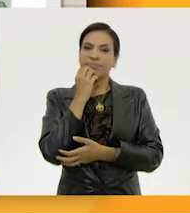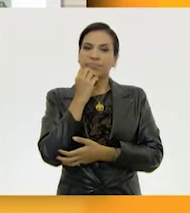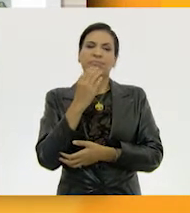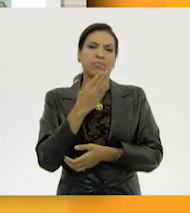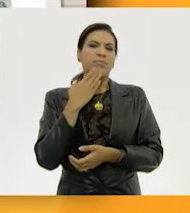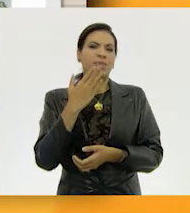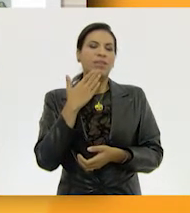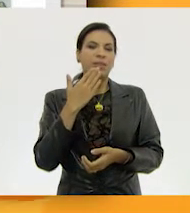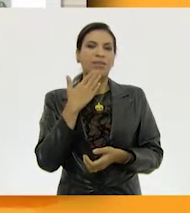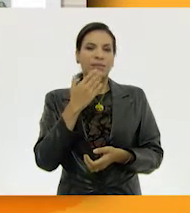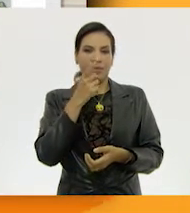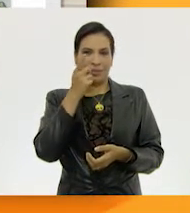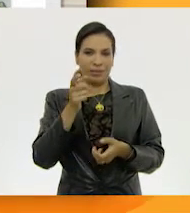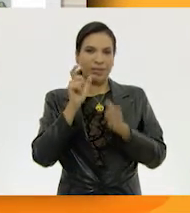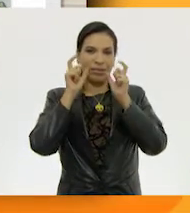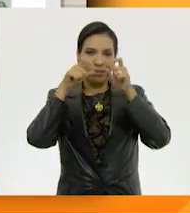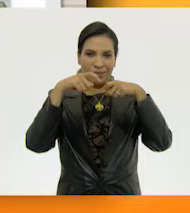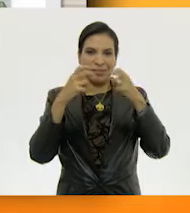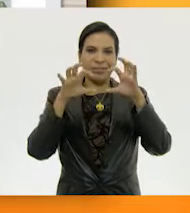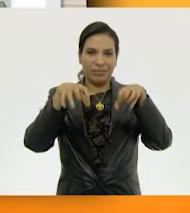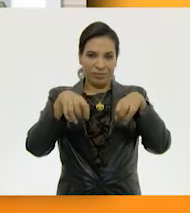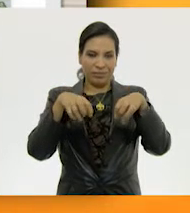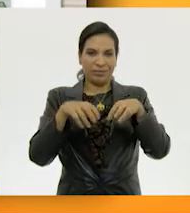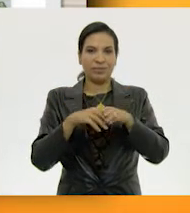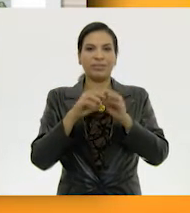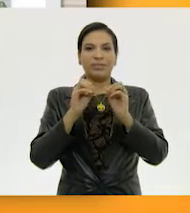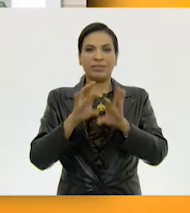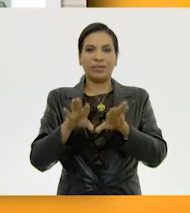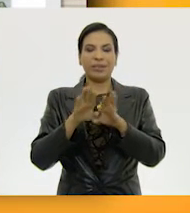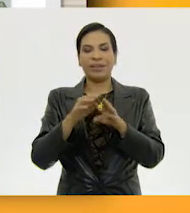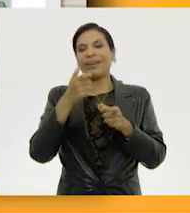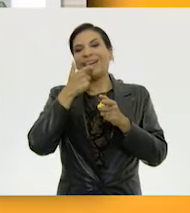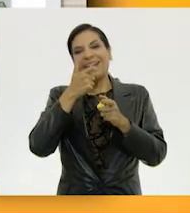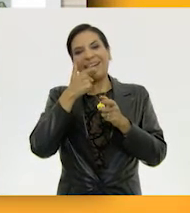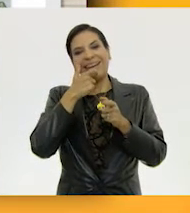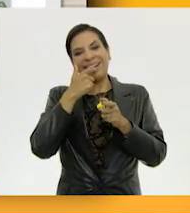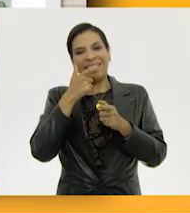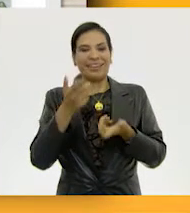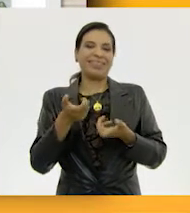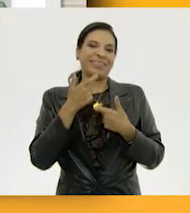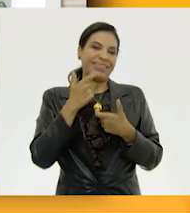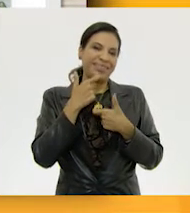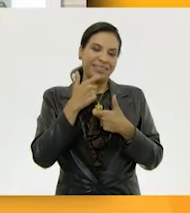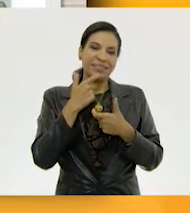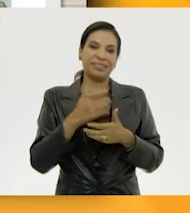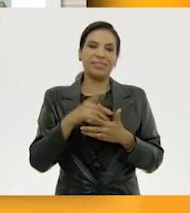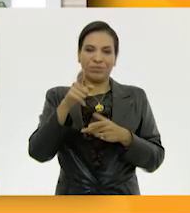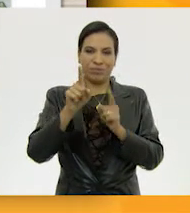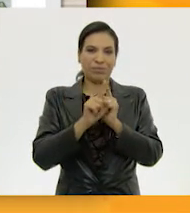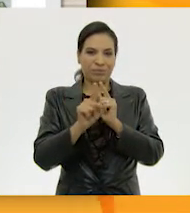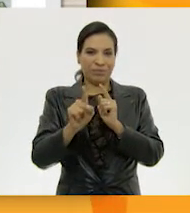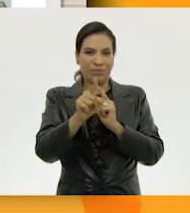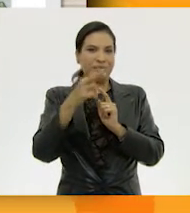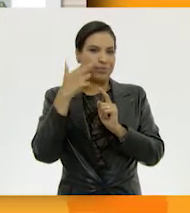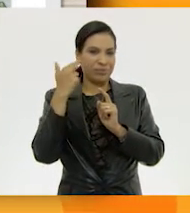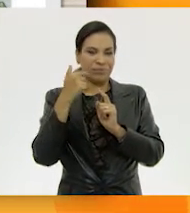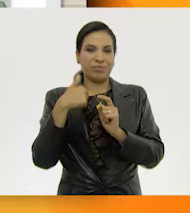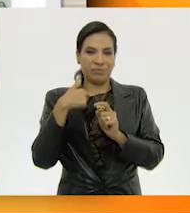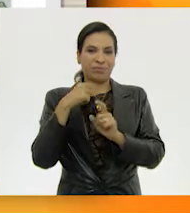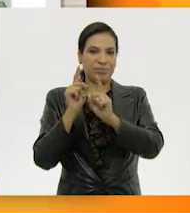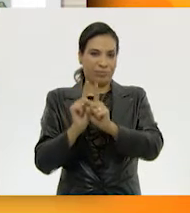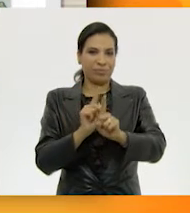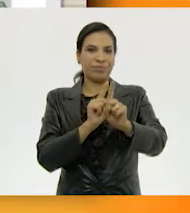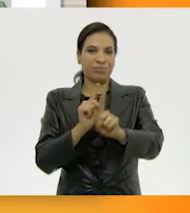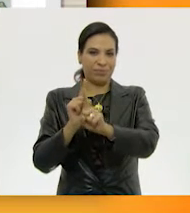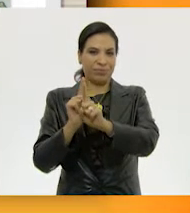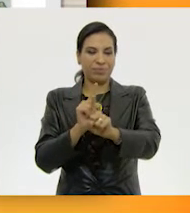Muy bien, dijo el Grúfalo, soltando una carcajada. Ve tú adelante, que yo te